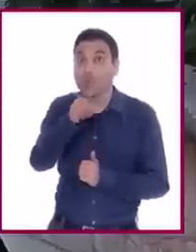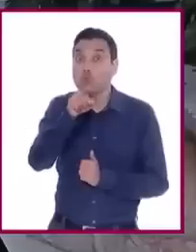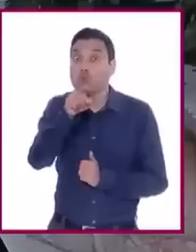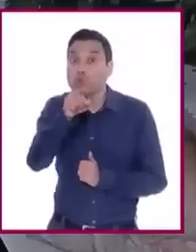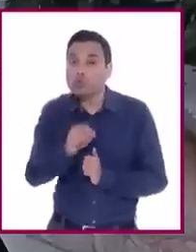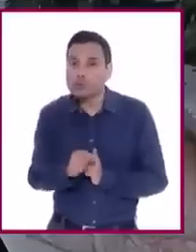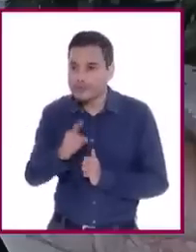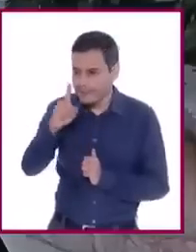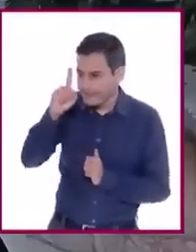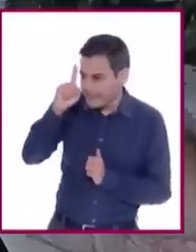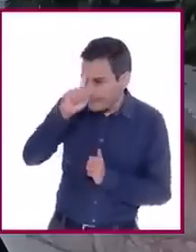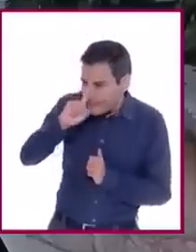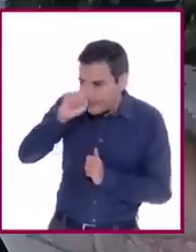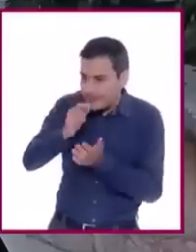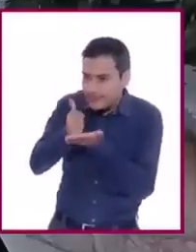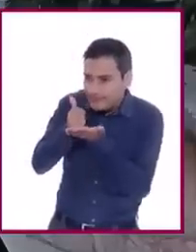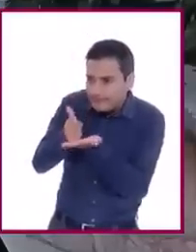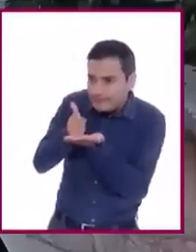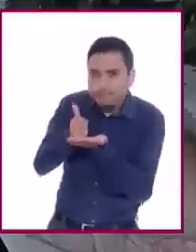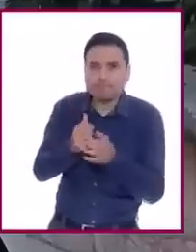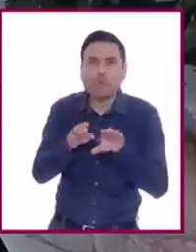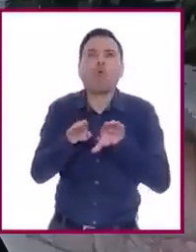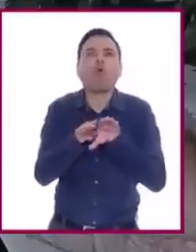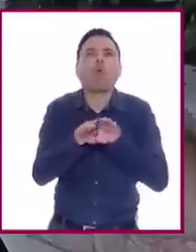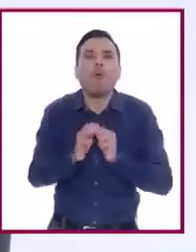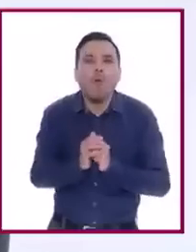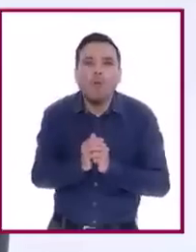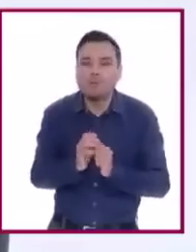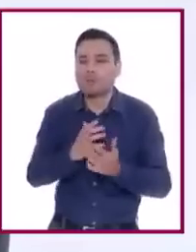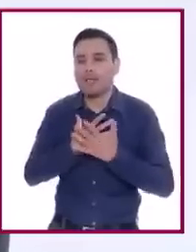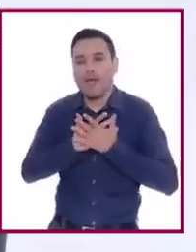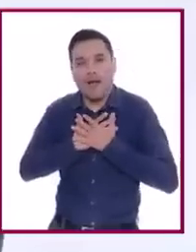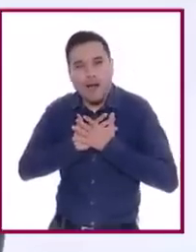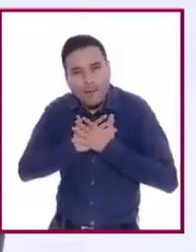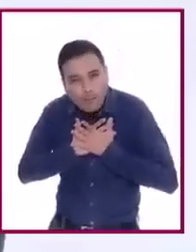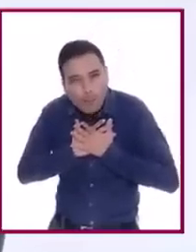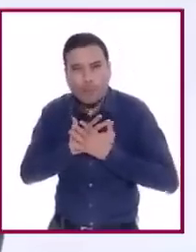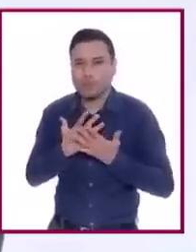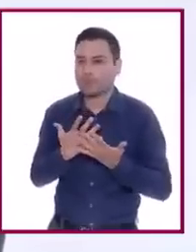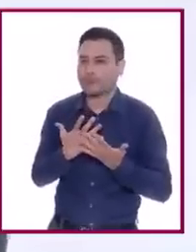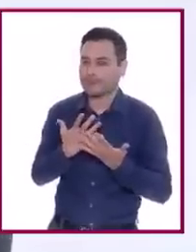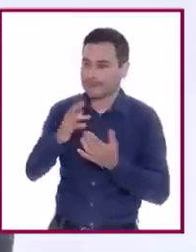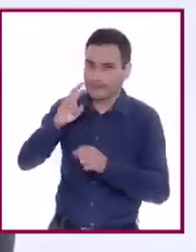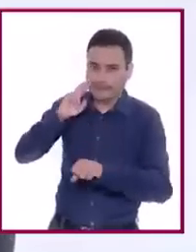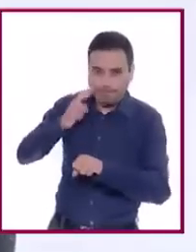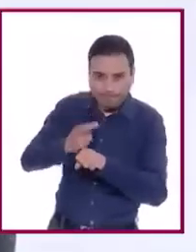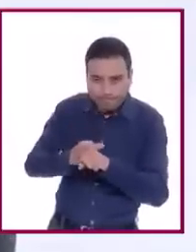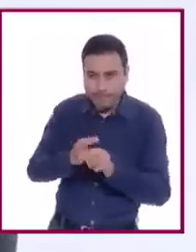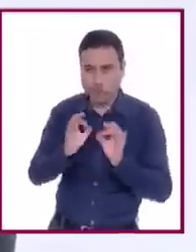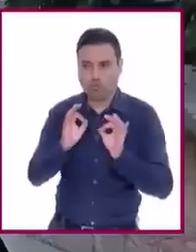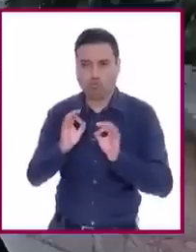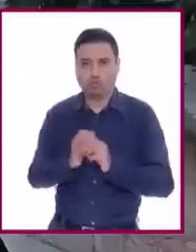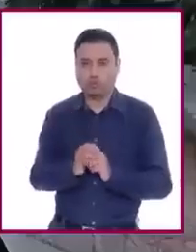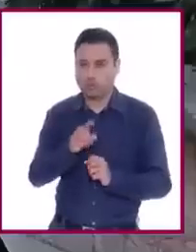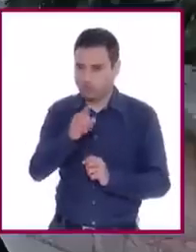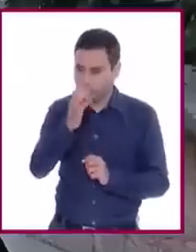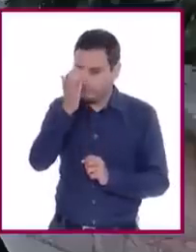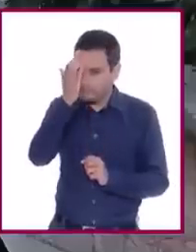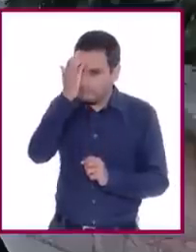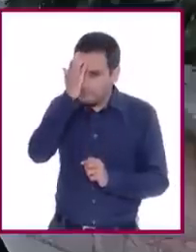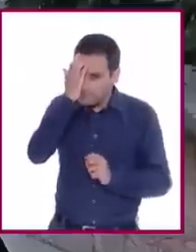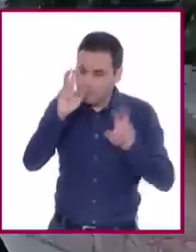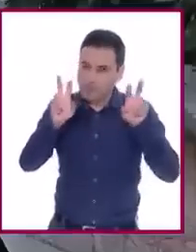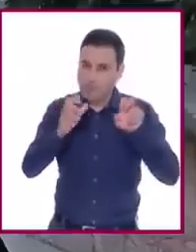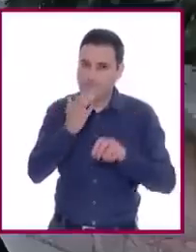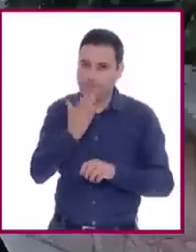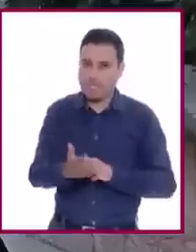con amor con responsabilidad con mucho conocimiento de parte del docente los proyectos